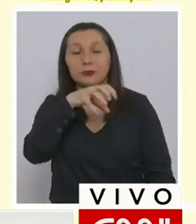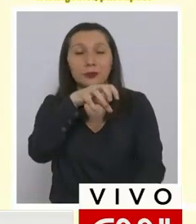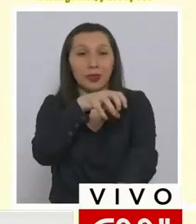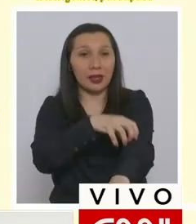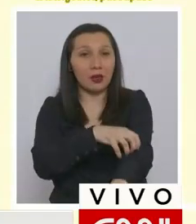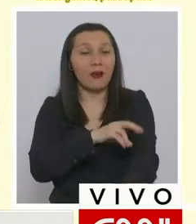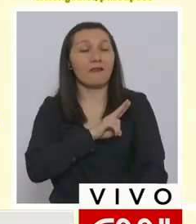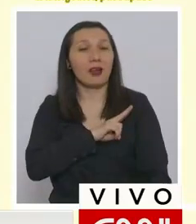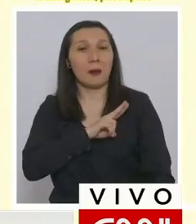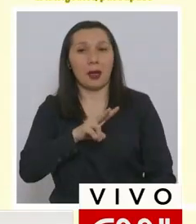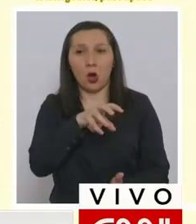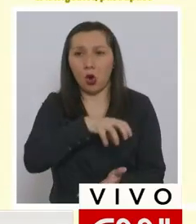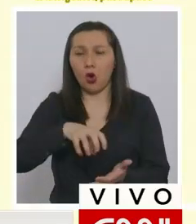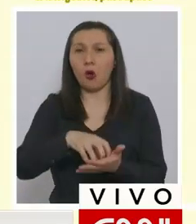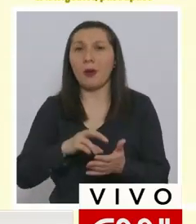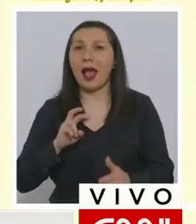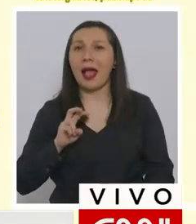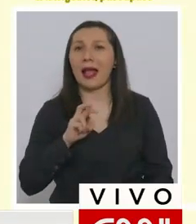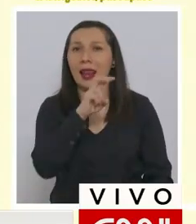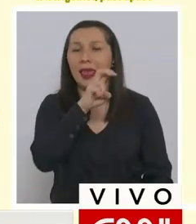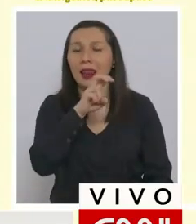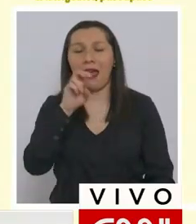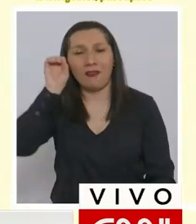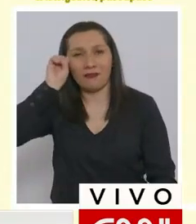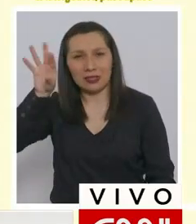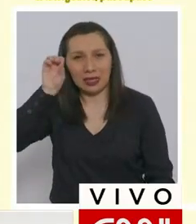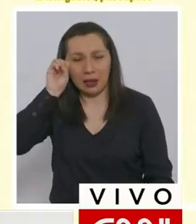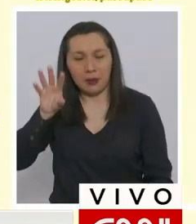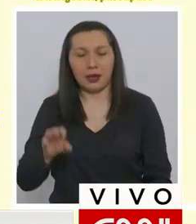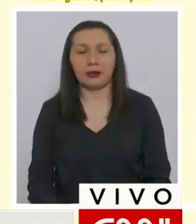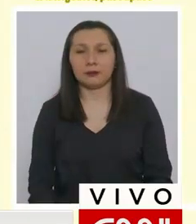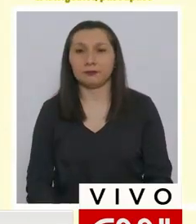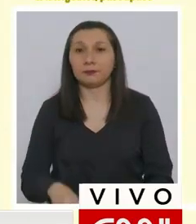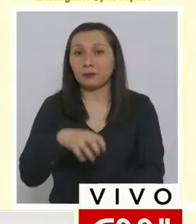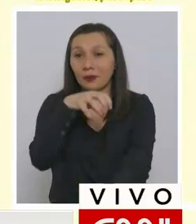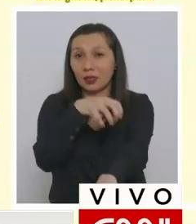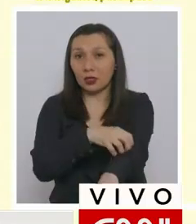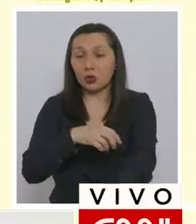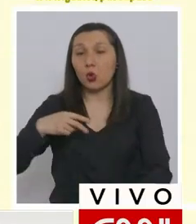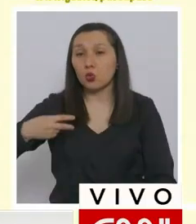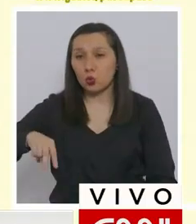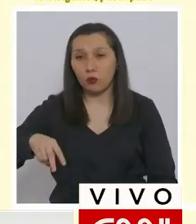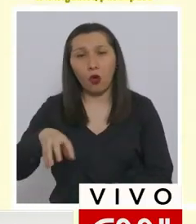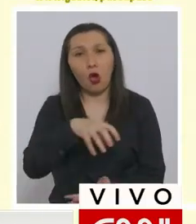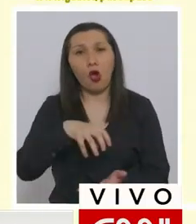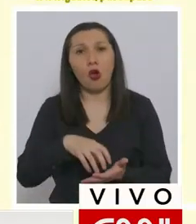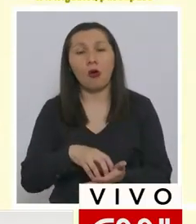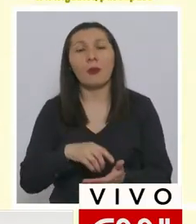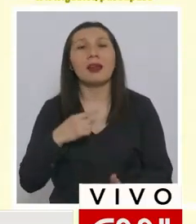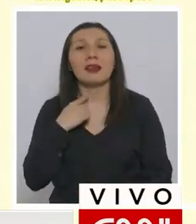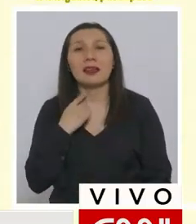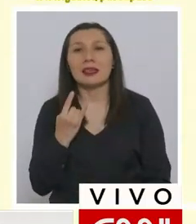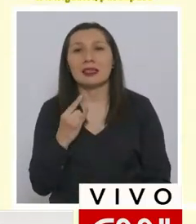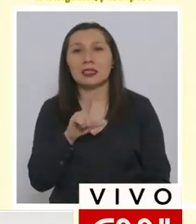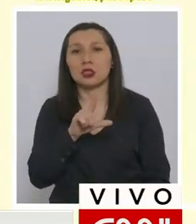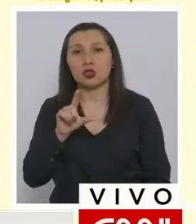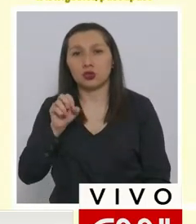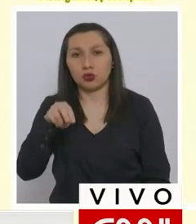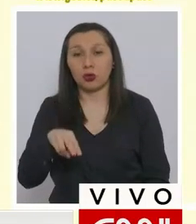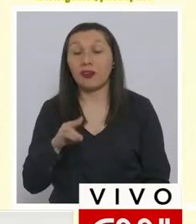En Coquimbo, Salamanca. En la región de Valparaíso, Quillota. En la región del